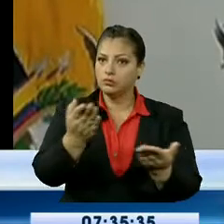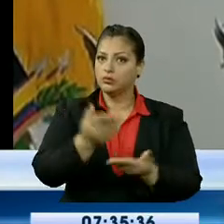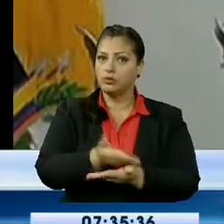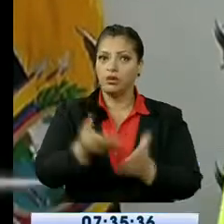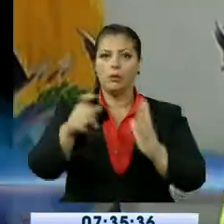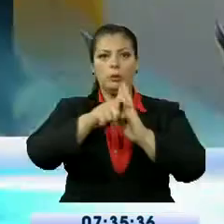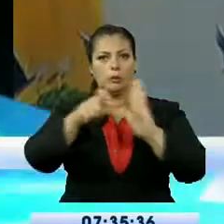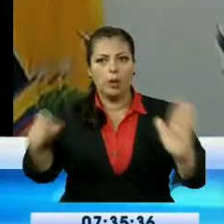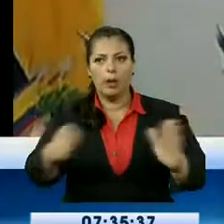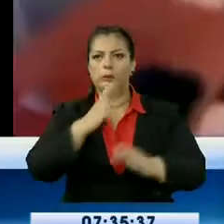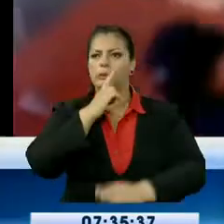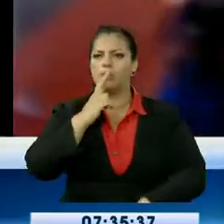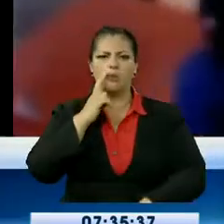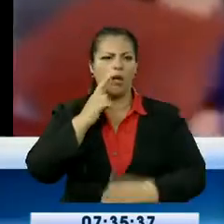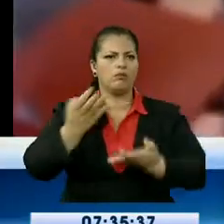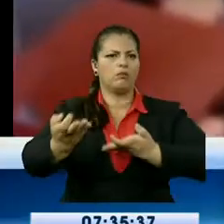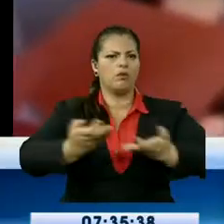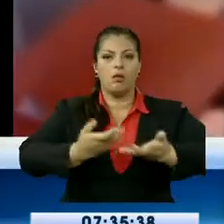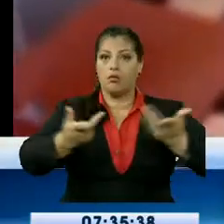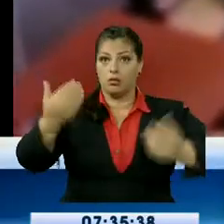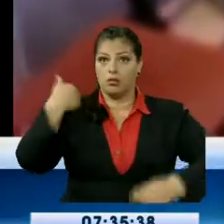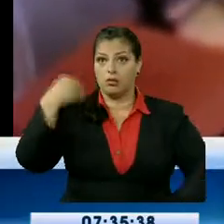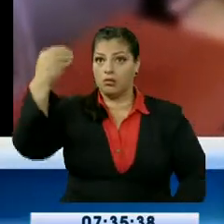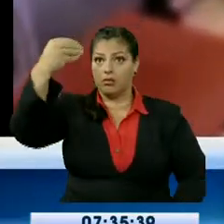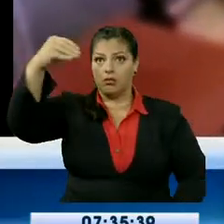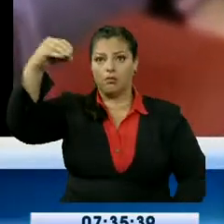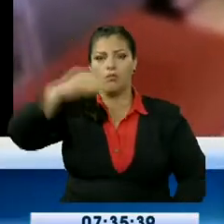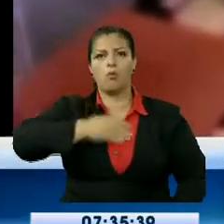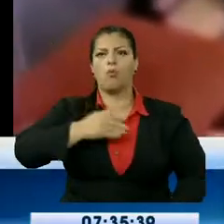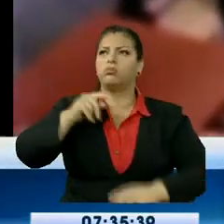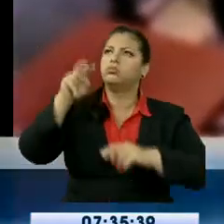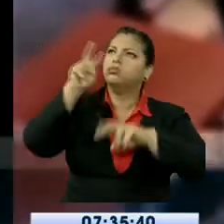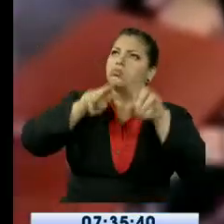que estén funcionando, ¿no? Informó José Morales.